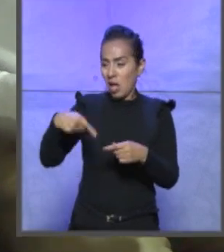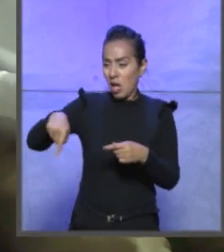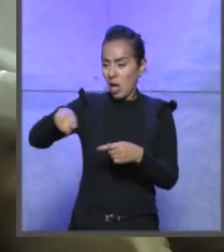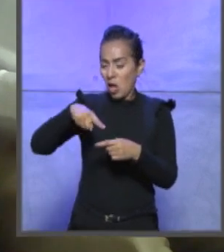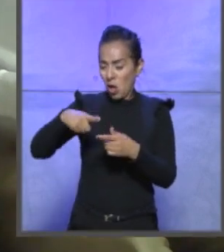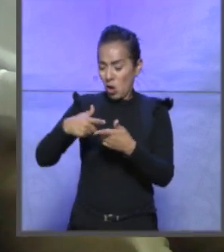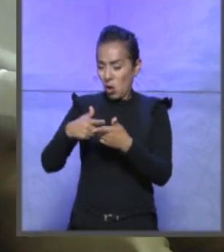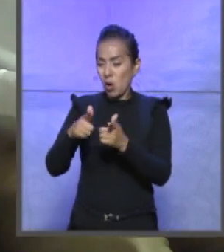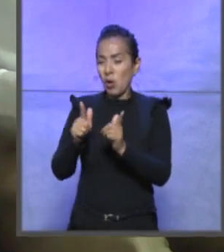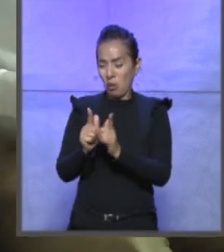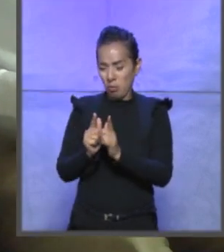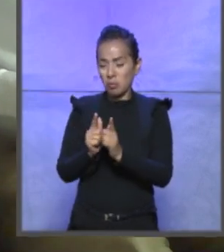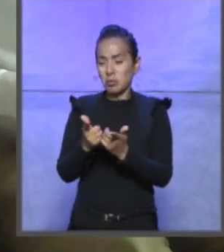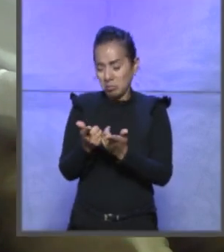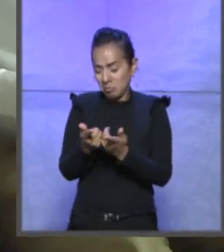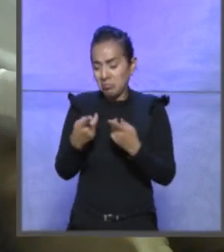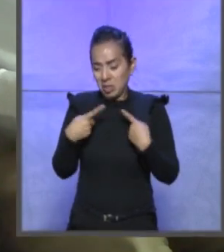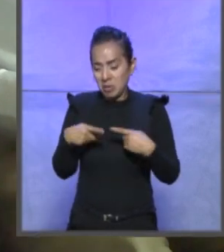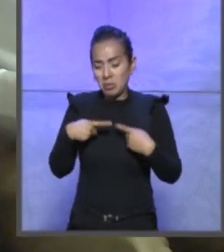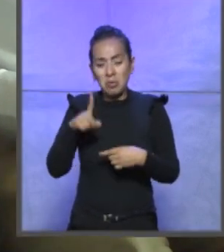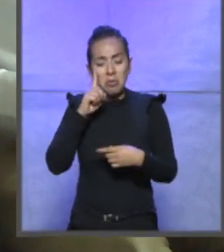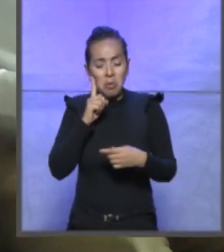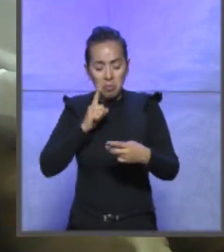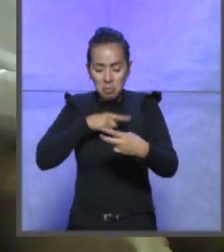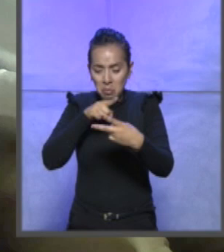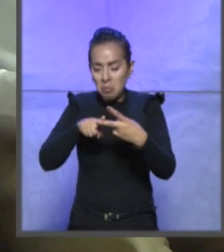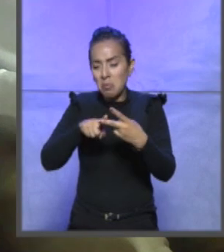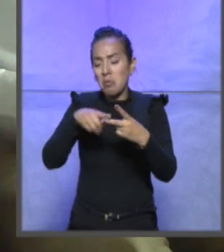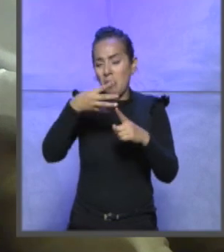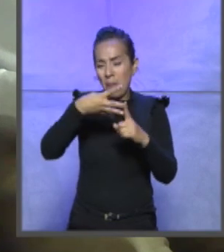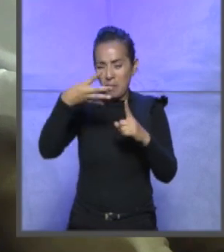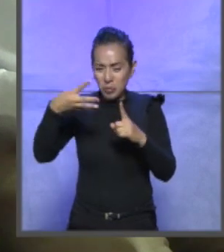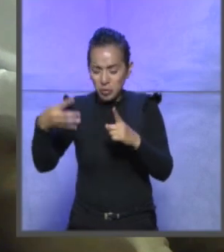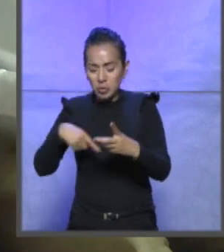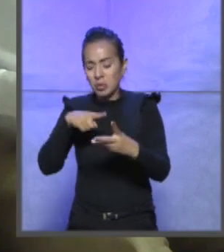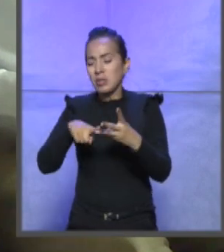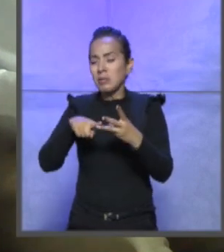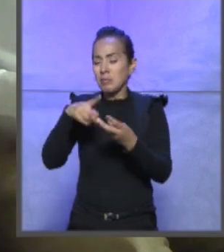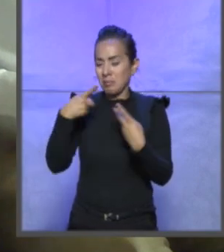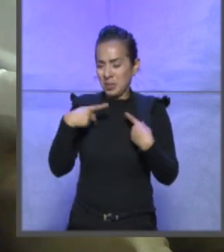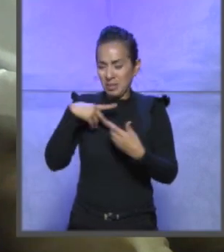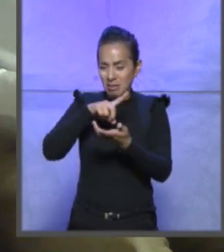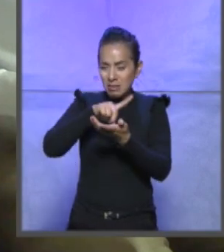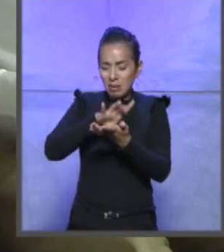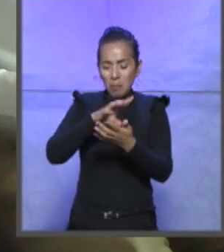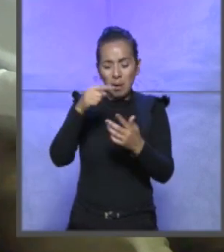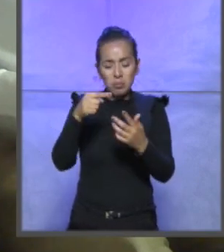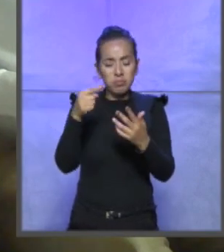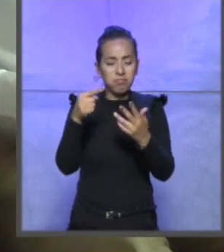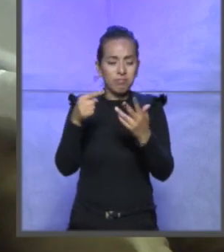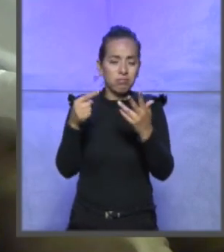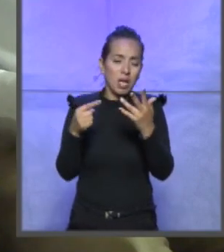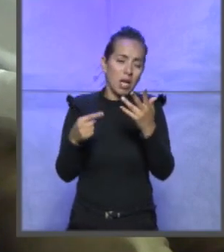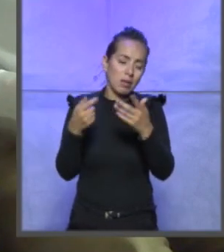grupos o personas segregadas, como lo son las mujeres, las personas homosexuales, las personas con alguna discapacidad, en fin,